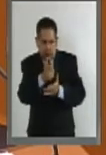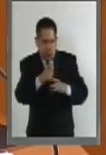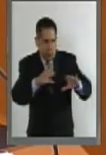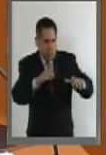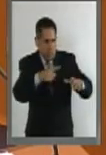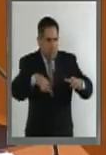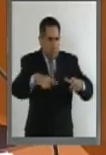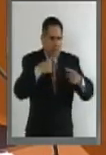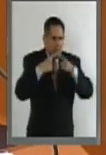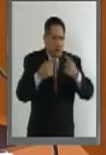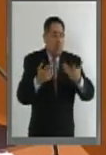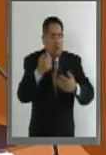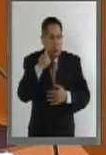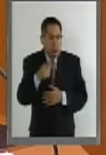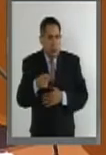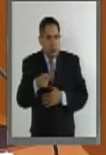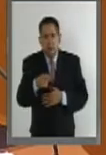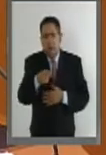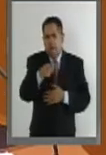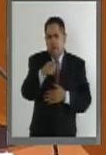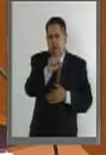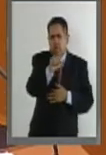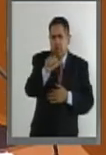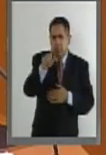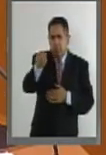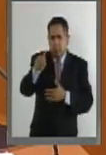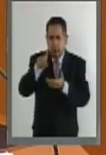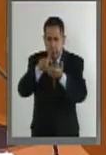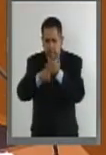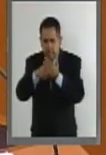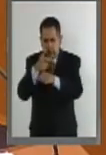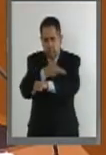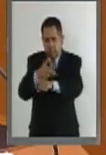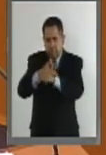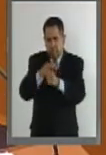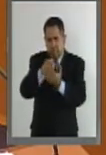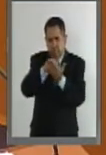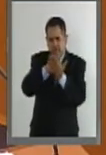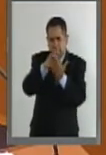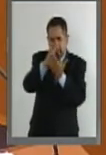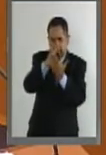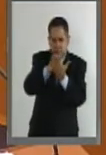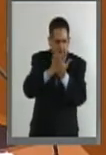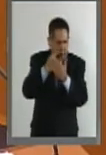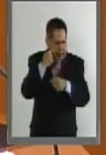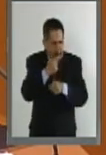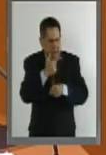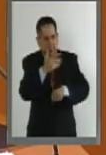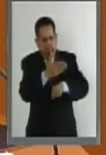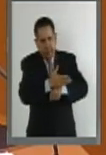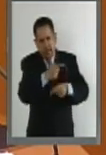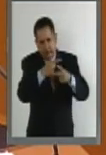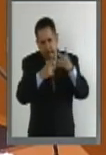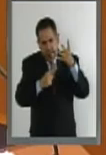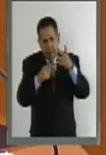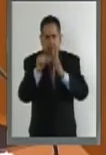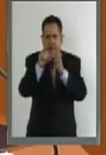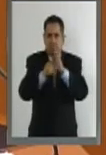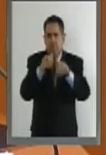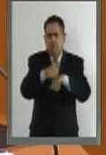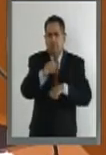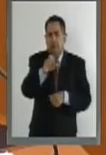el Servicio de Administración Tributaria cuenta con un procedimiento sancionador previsto en el artículo